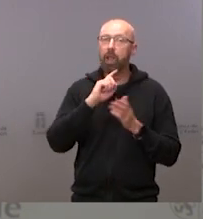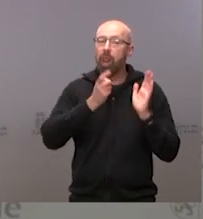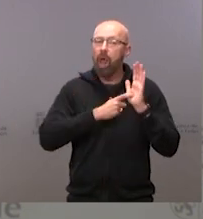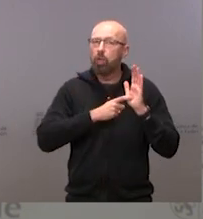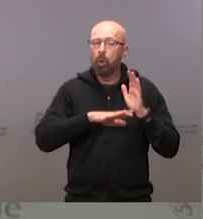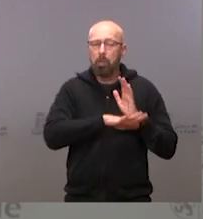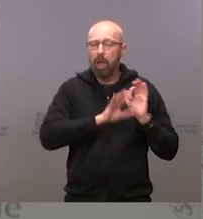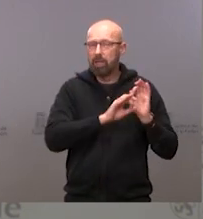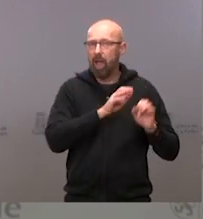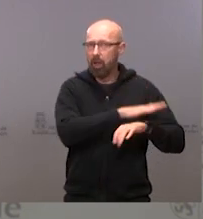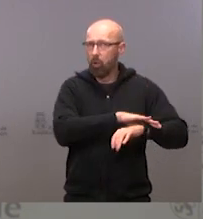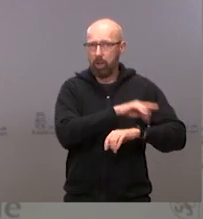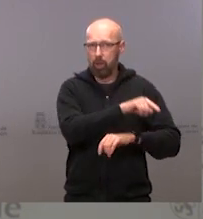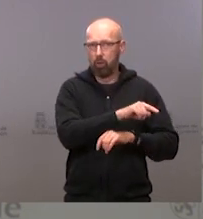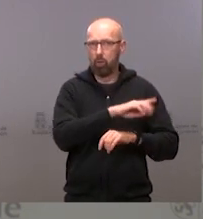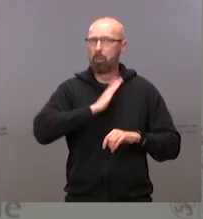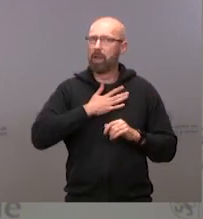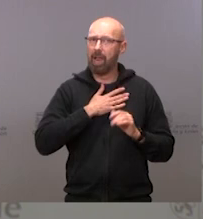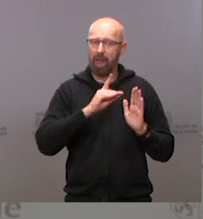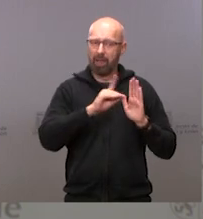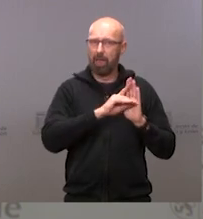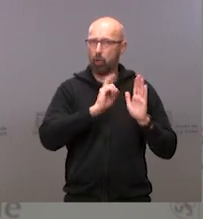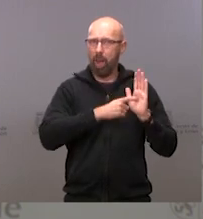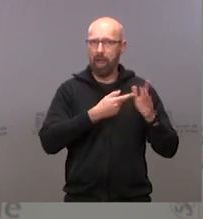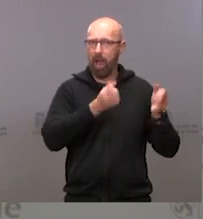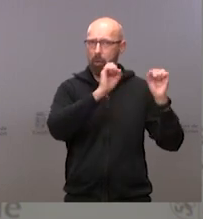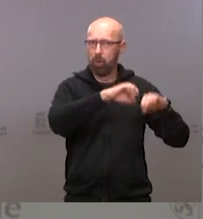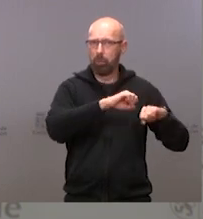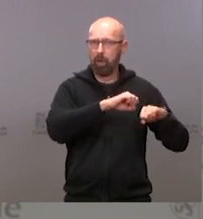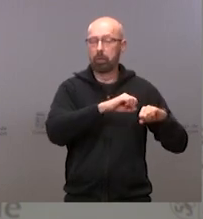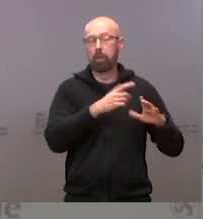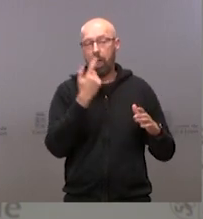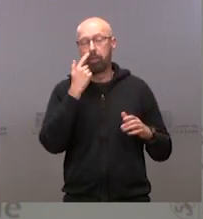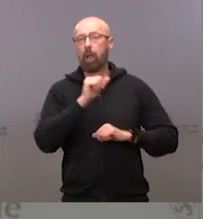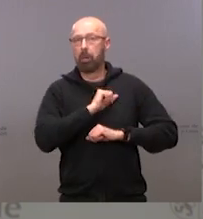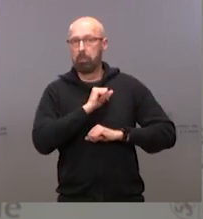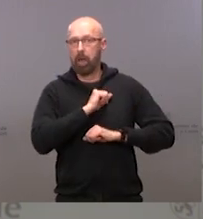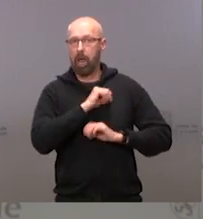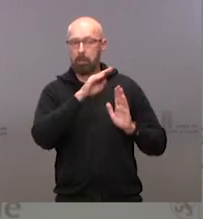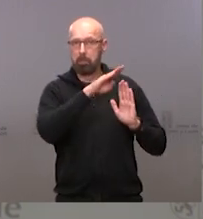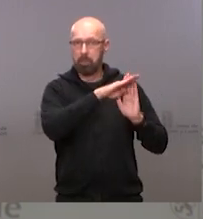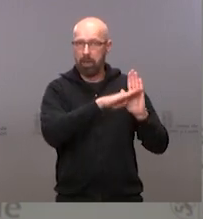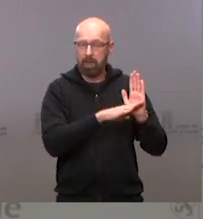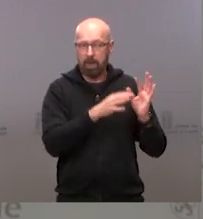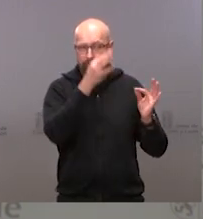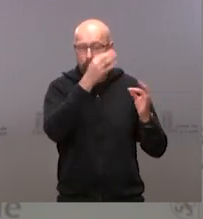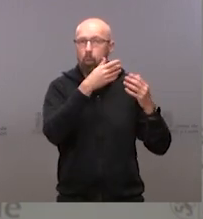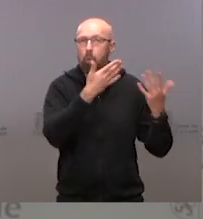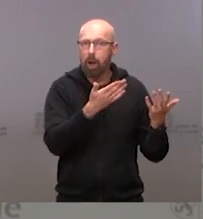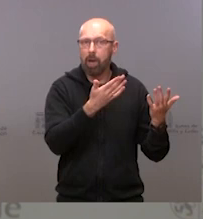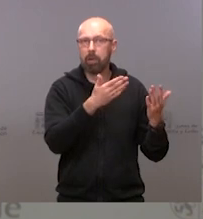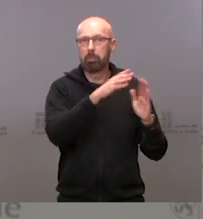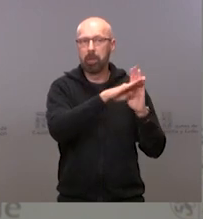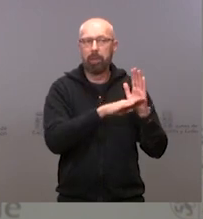va a aprobar mañana un decreto ley por tanto tenemos que esperar a esta medida y a otras medidas que